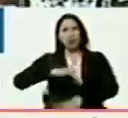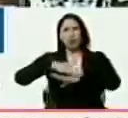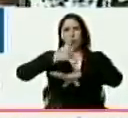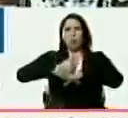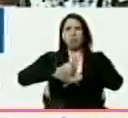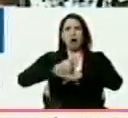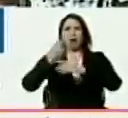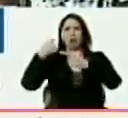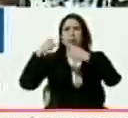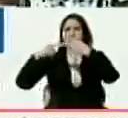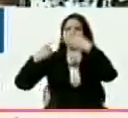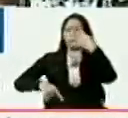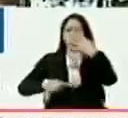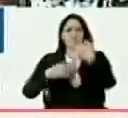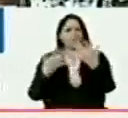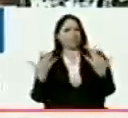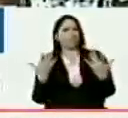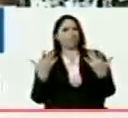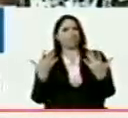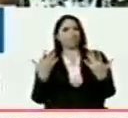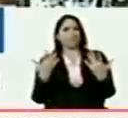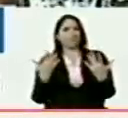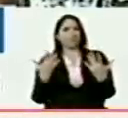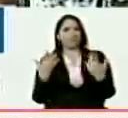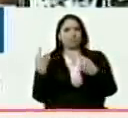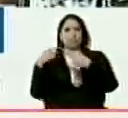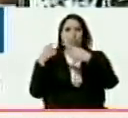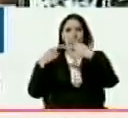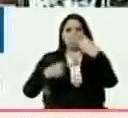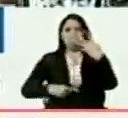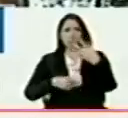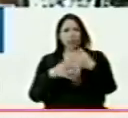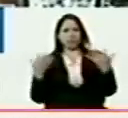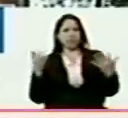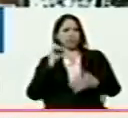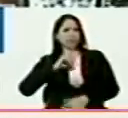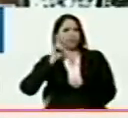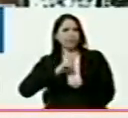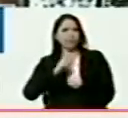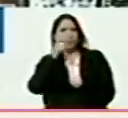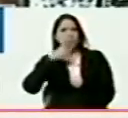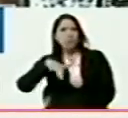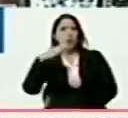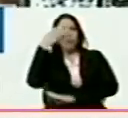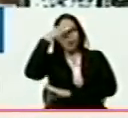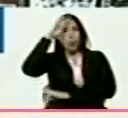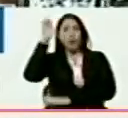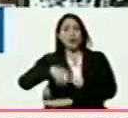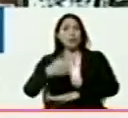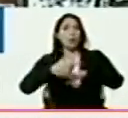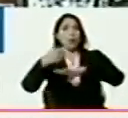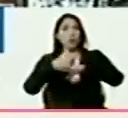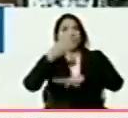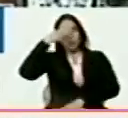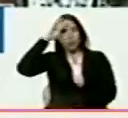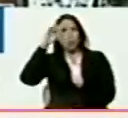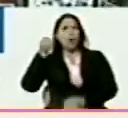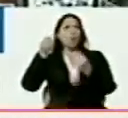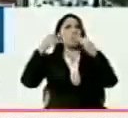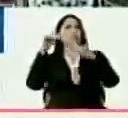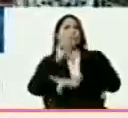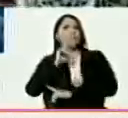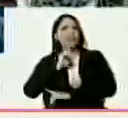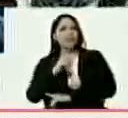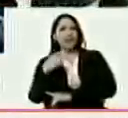barbaridades. De cuántas barbaridades. Al pueblo cubano y al gobierno cubano de cuántas barbaridades